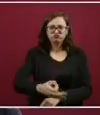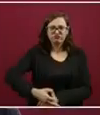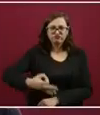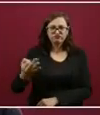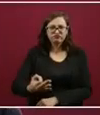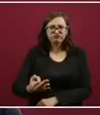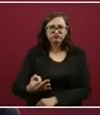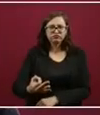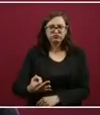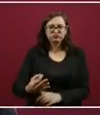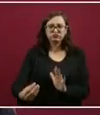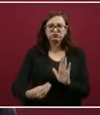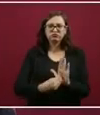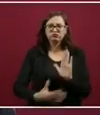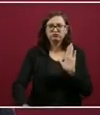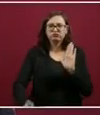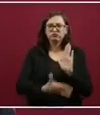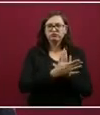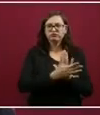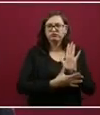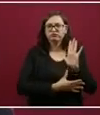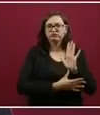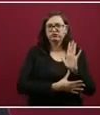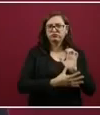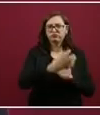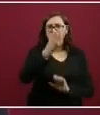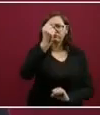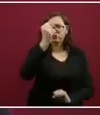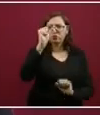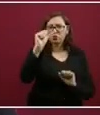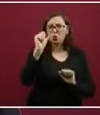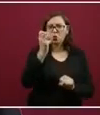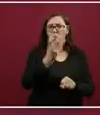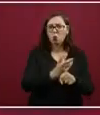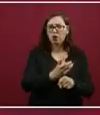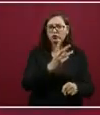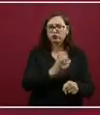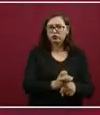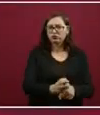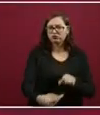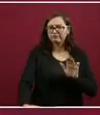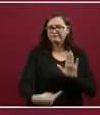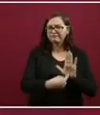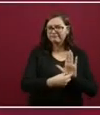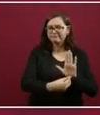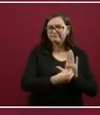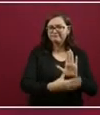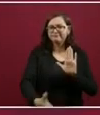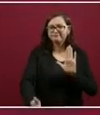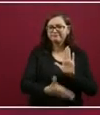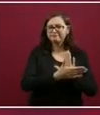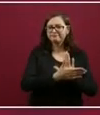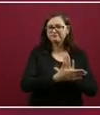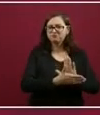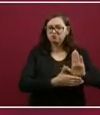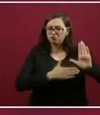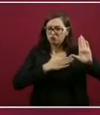como se establece en el artículo 4 constitucional. Me comprometo a